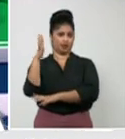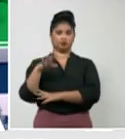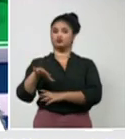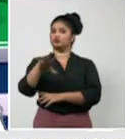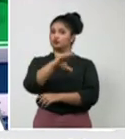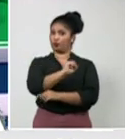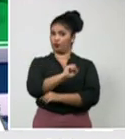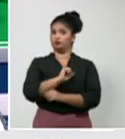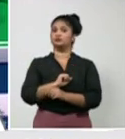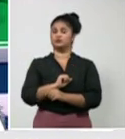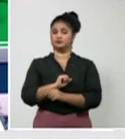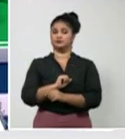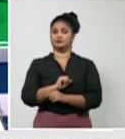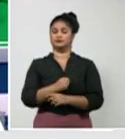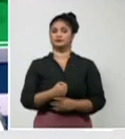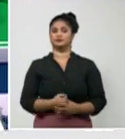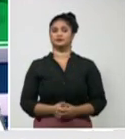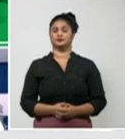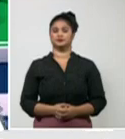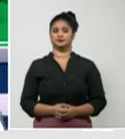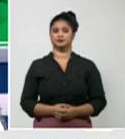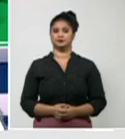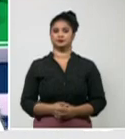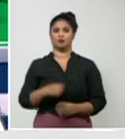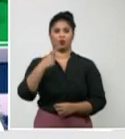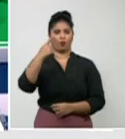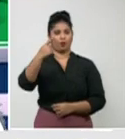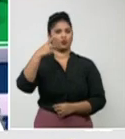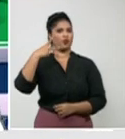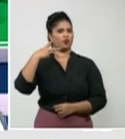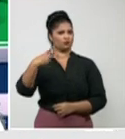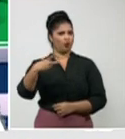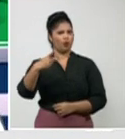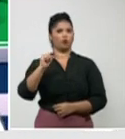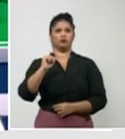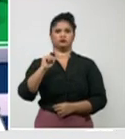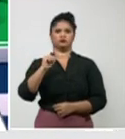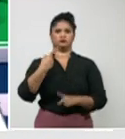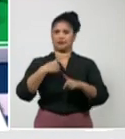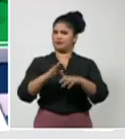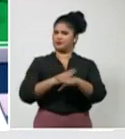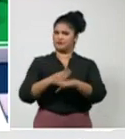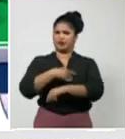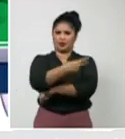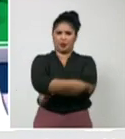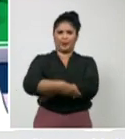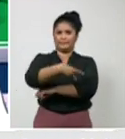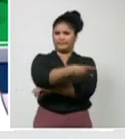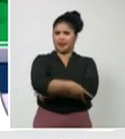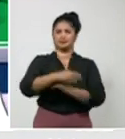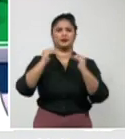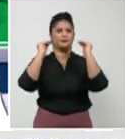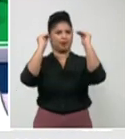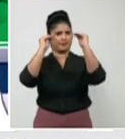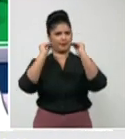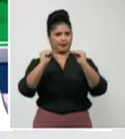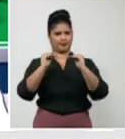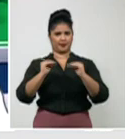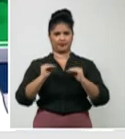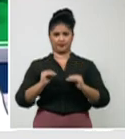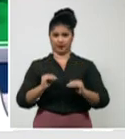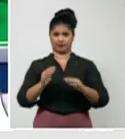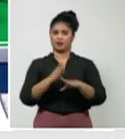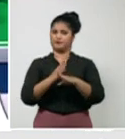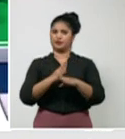Burkina Faso, 2 de Dominica, 1 de Guyana, 1 de Kenia, 1 de Nigeria, 1 de